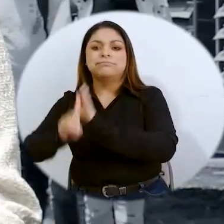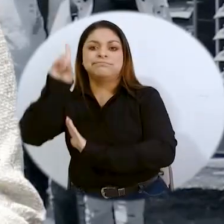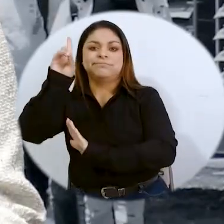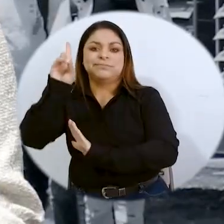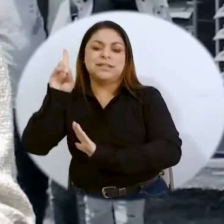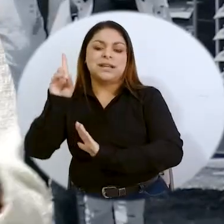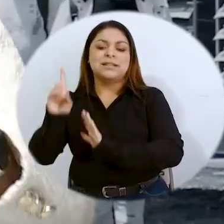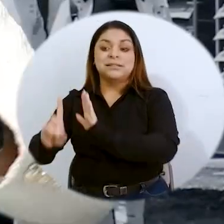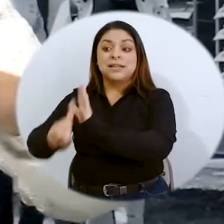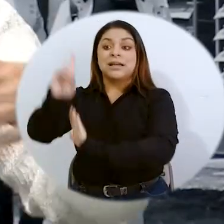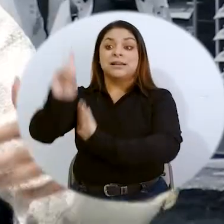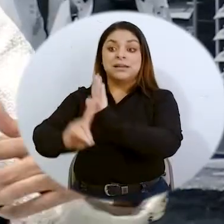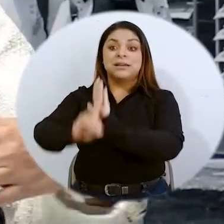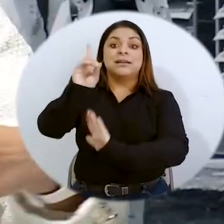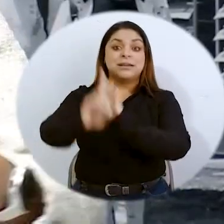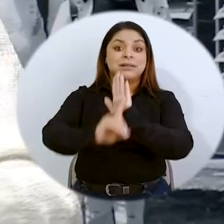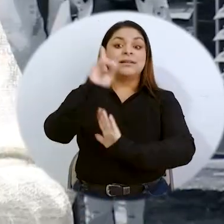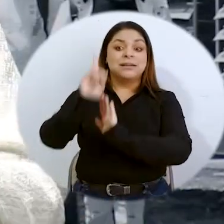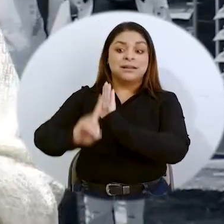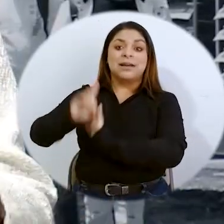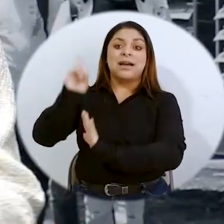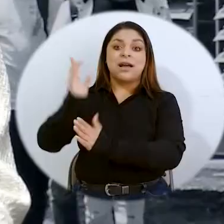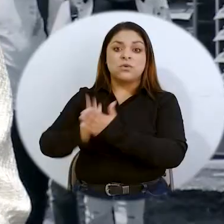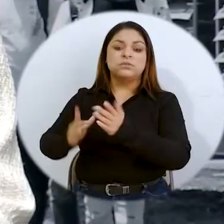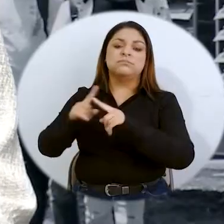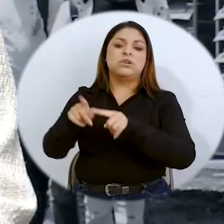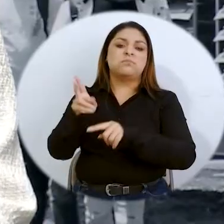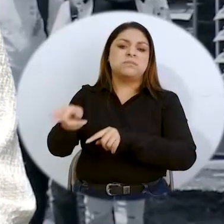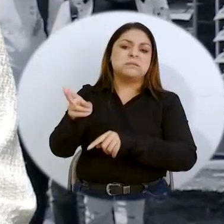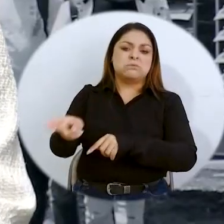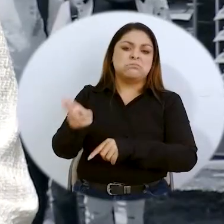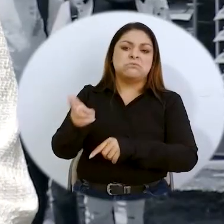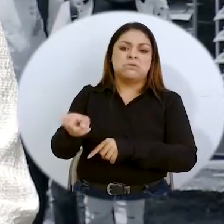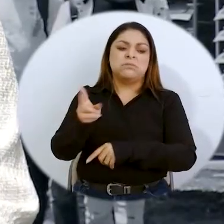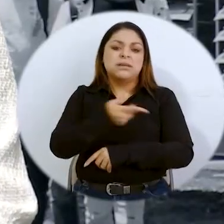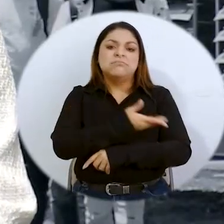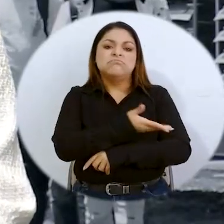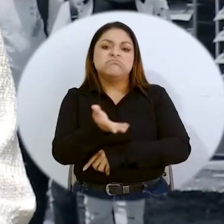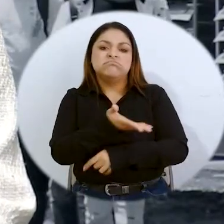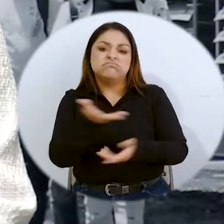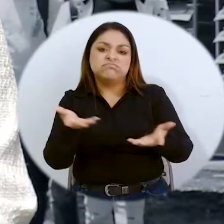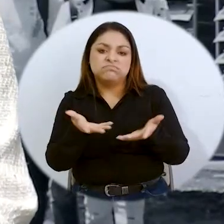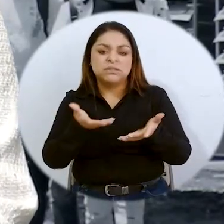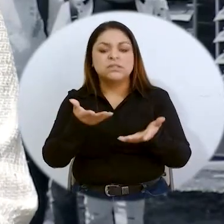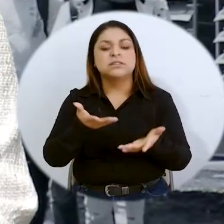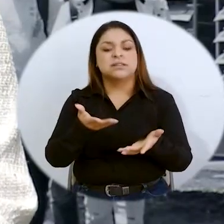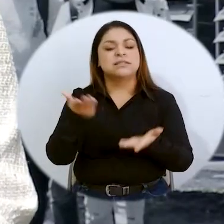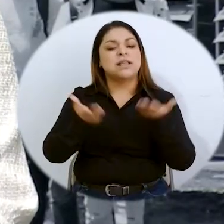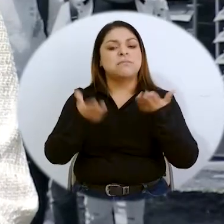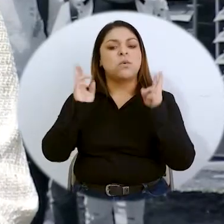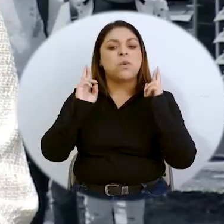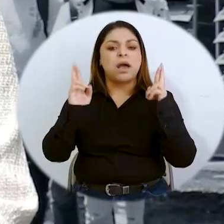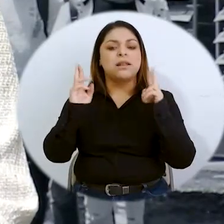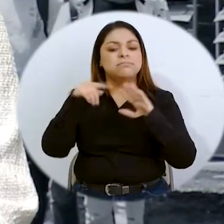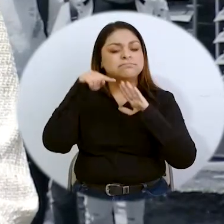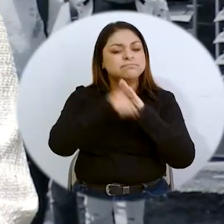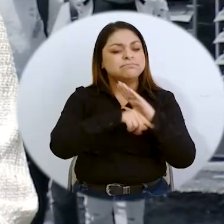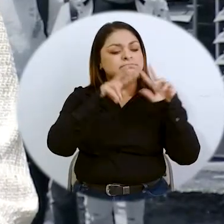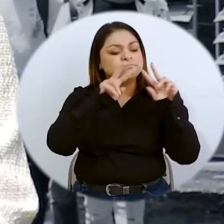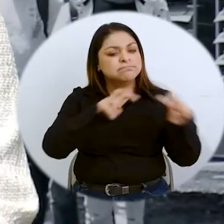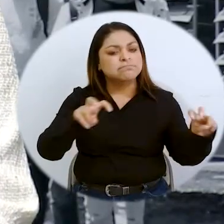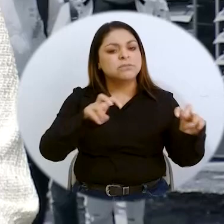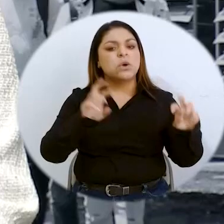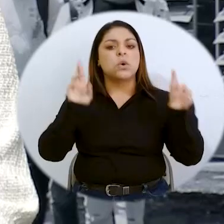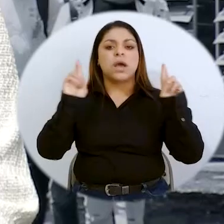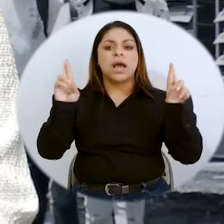vemos avances en todos, pero las posiciones generalmente son las mismas. Entonces, habrá que analizar con más profundidad. Ojalá que hayamos tenido también